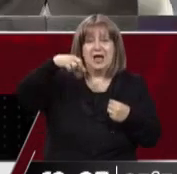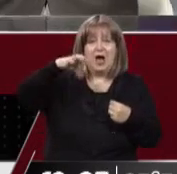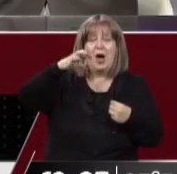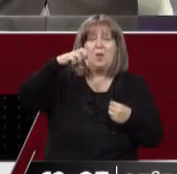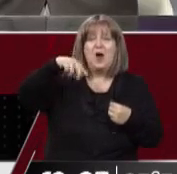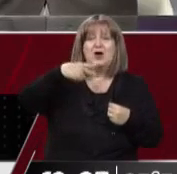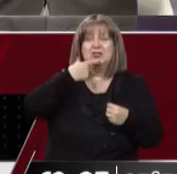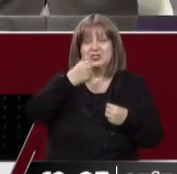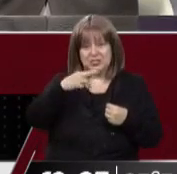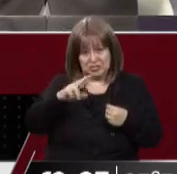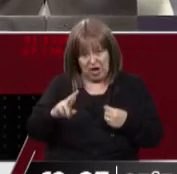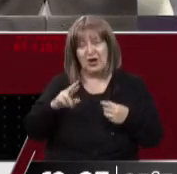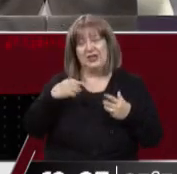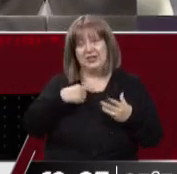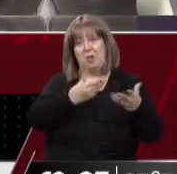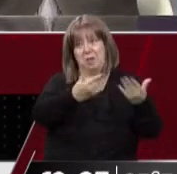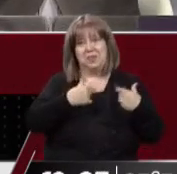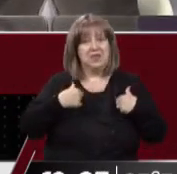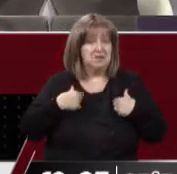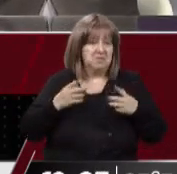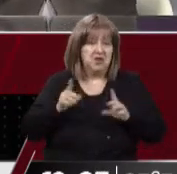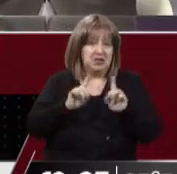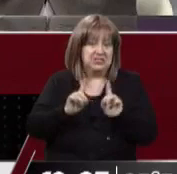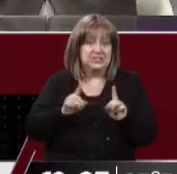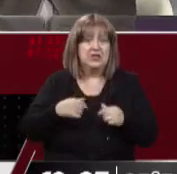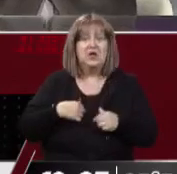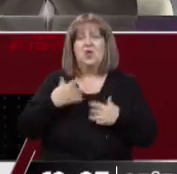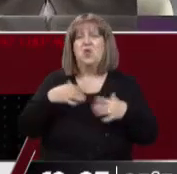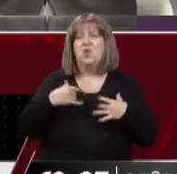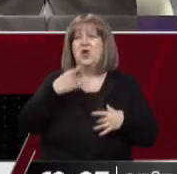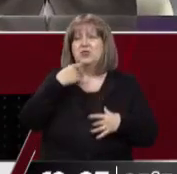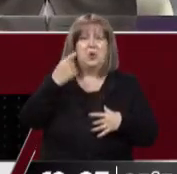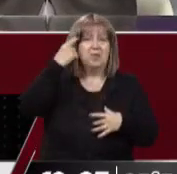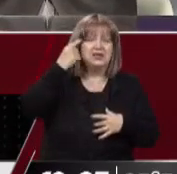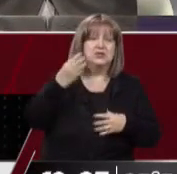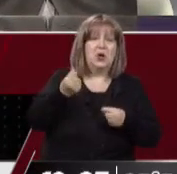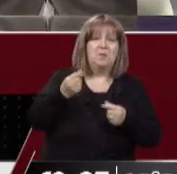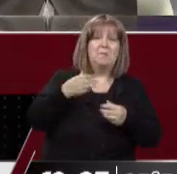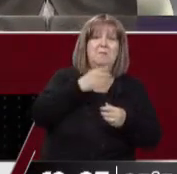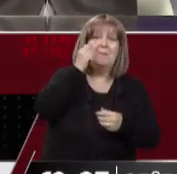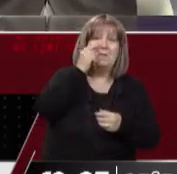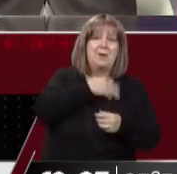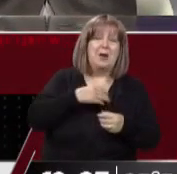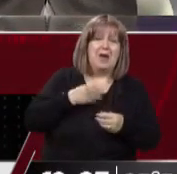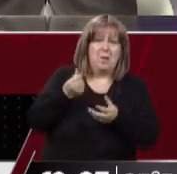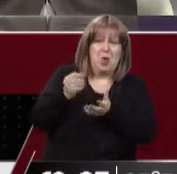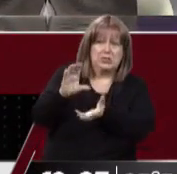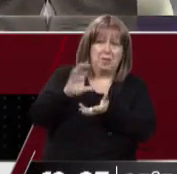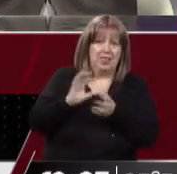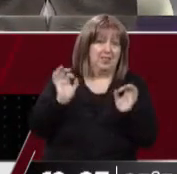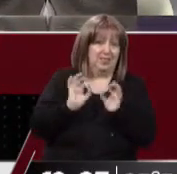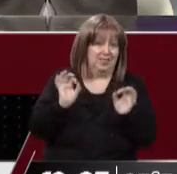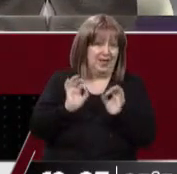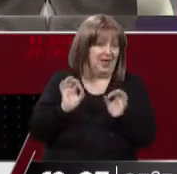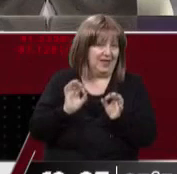demostrando justamente ahora con esto y con lo que acabas de decir, que no hace falta. ¿Viste cuando decís, no, tengo que ser millonario para hacer algo así? No hace falta. Los límites se los pone uno